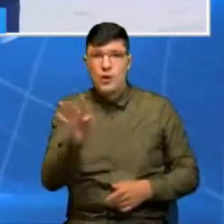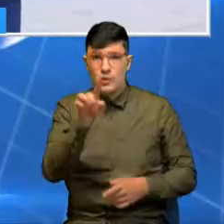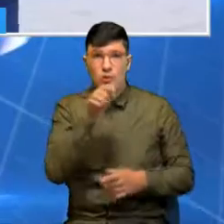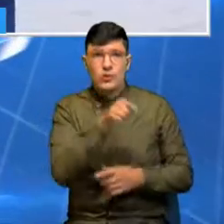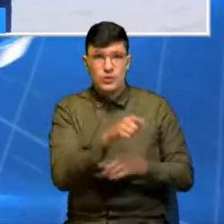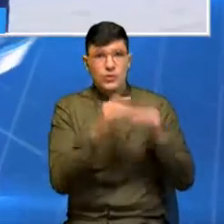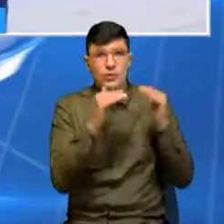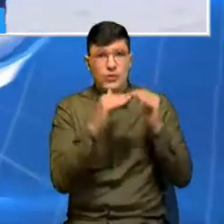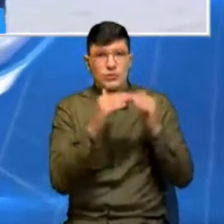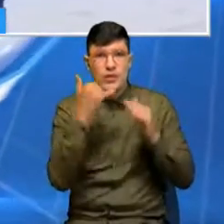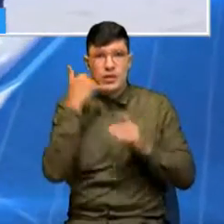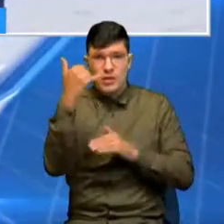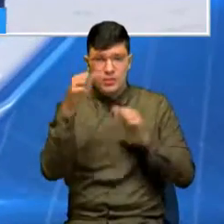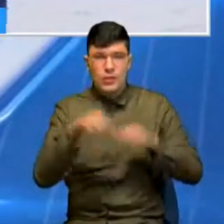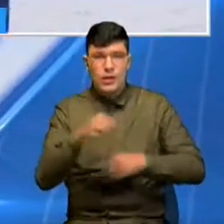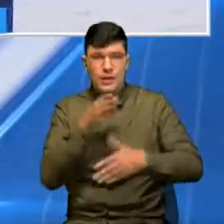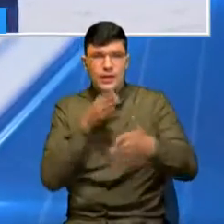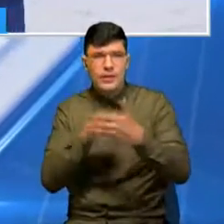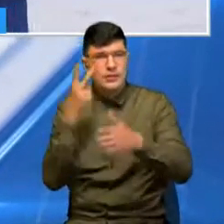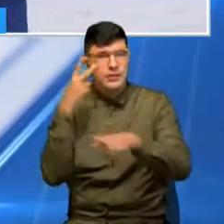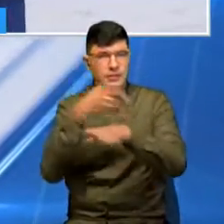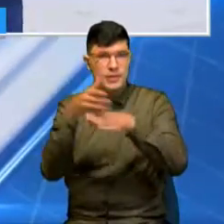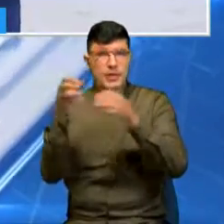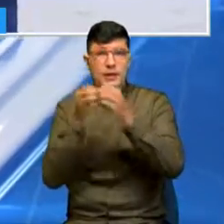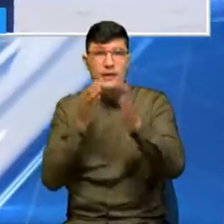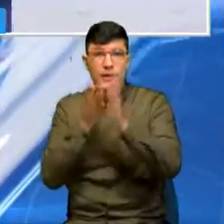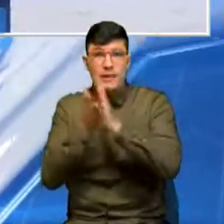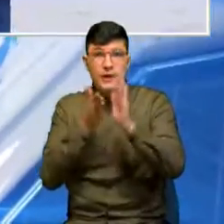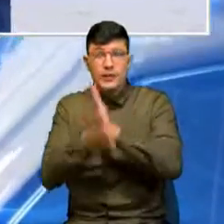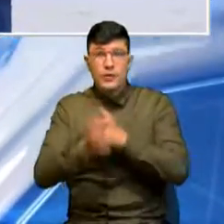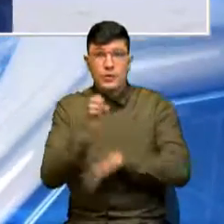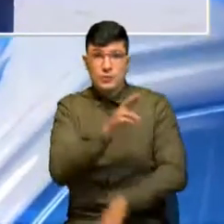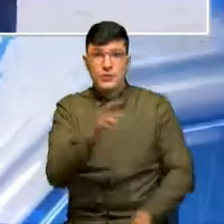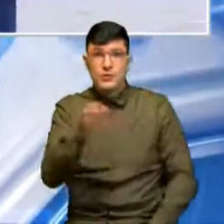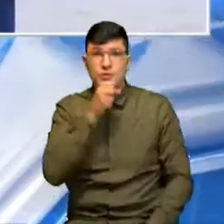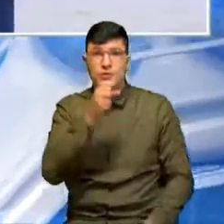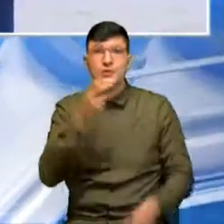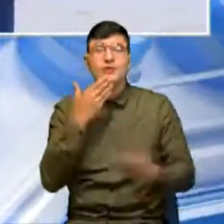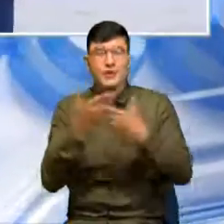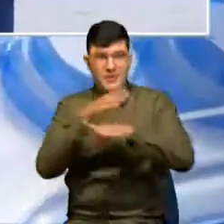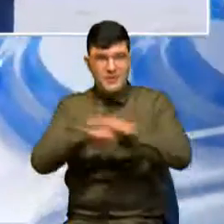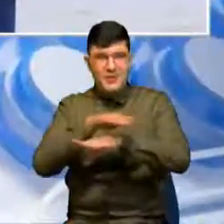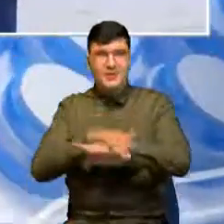desde las ciudades de cúcuta con la cámara de mario corredor danilo coronel oriente noticias muy buenas tardes